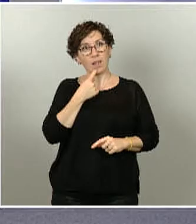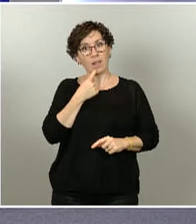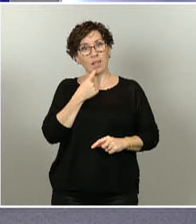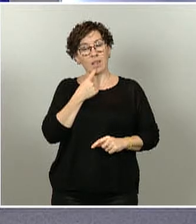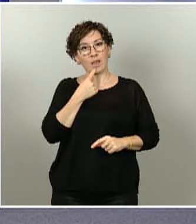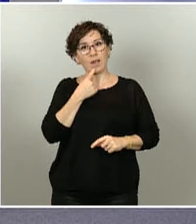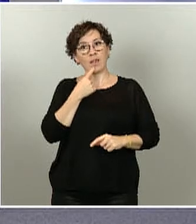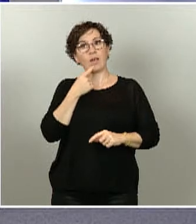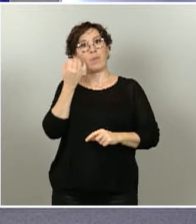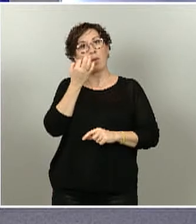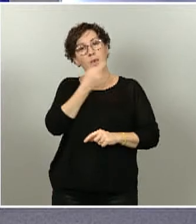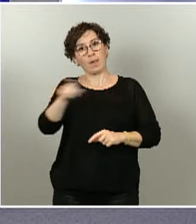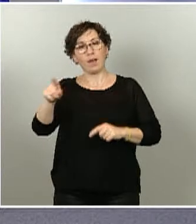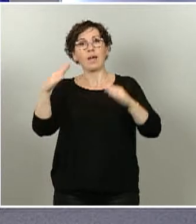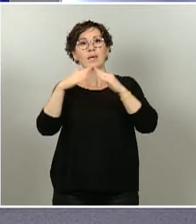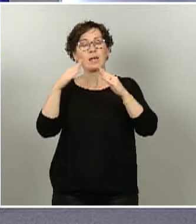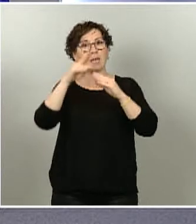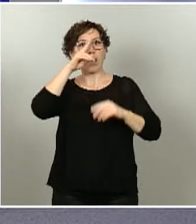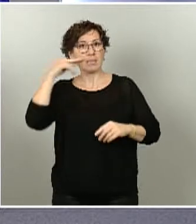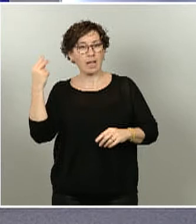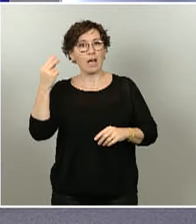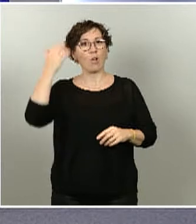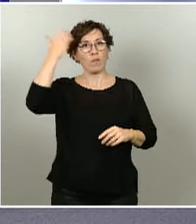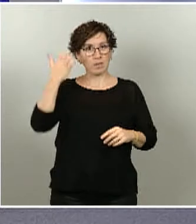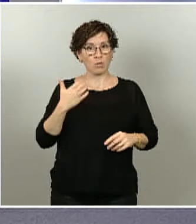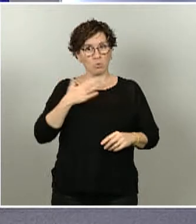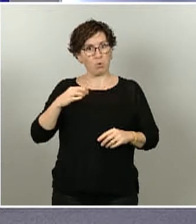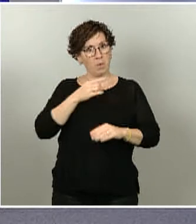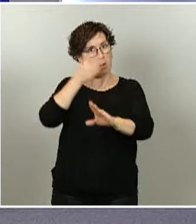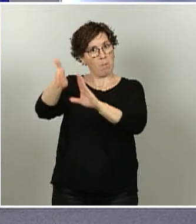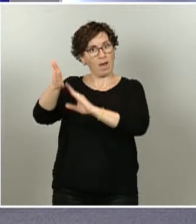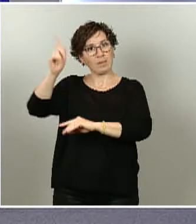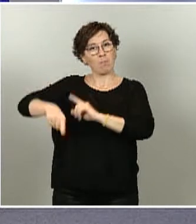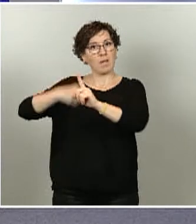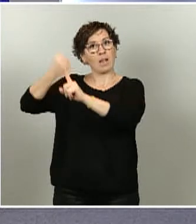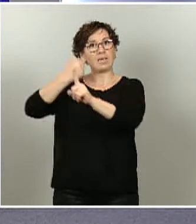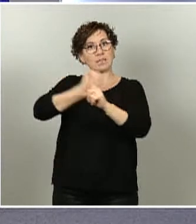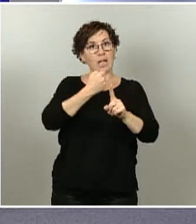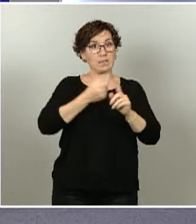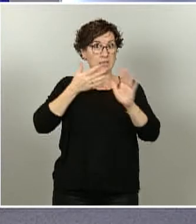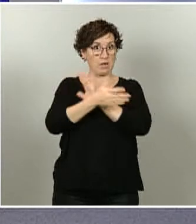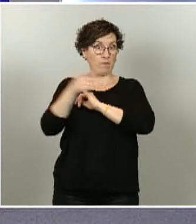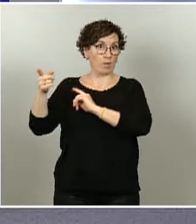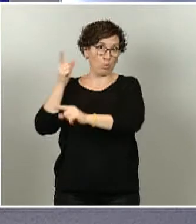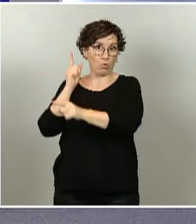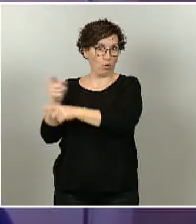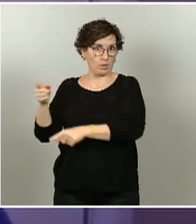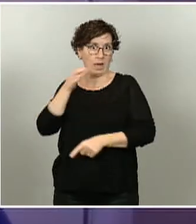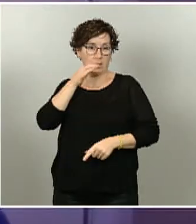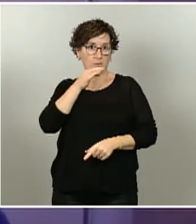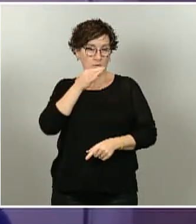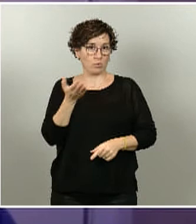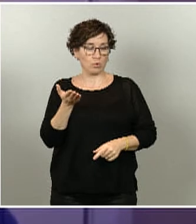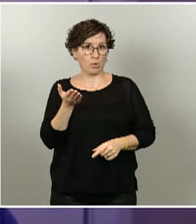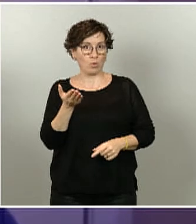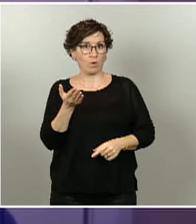o de Díaz Ayuso, que podían también ser víctimas de ciertos scratches por parte de grupos de izquierda,